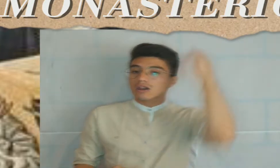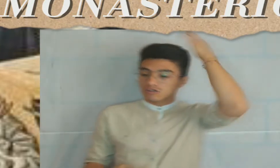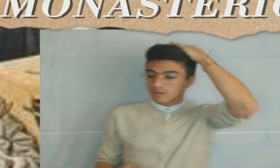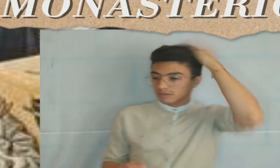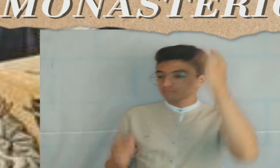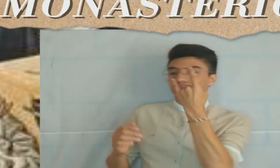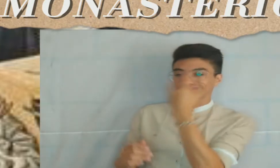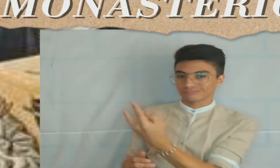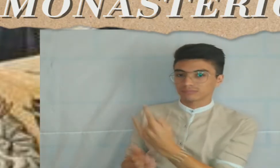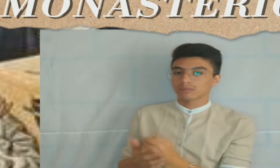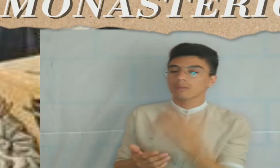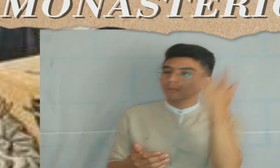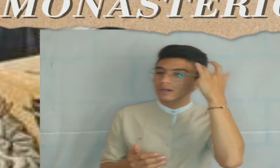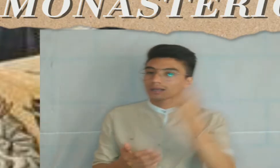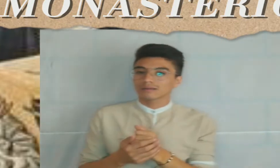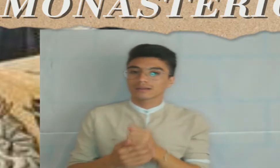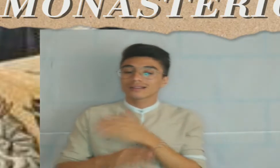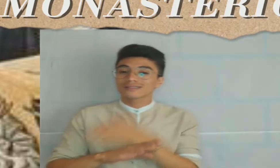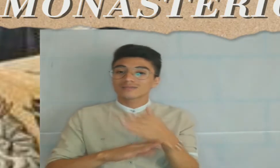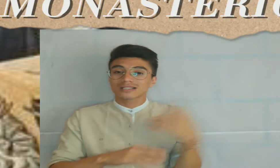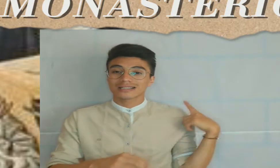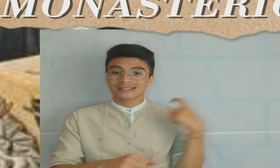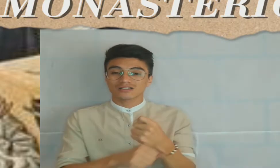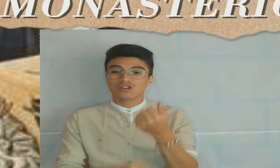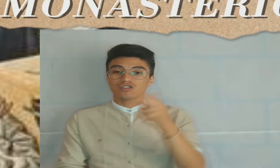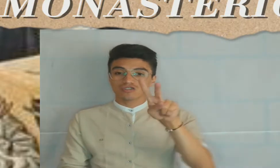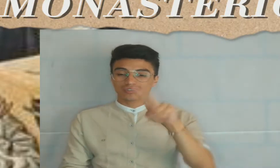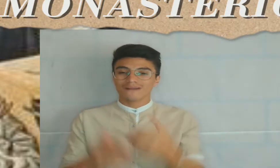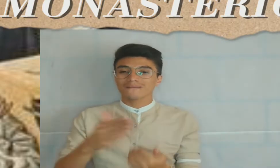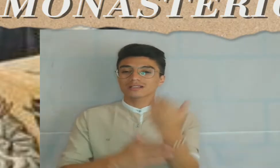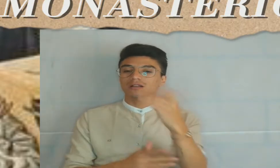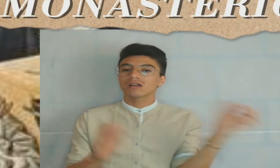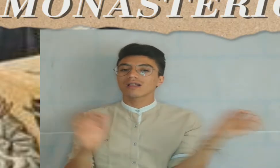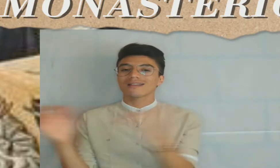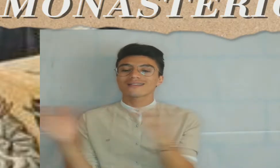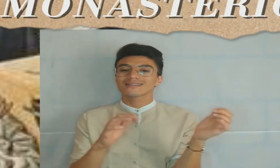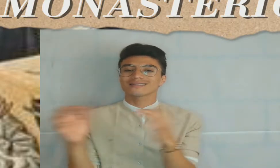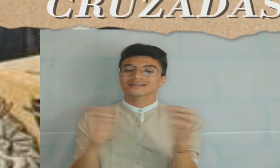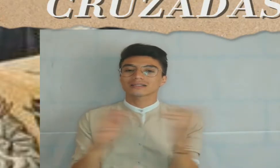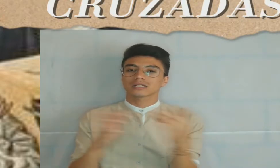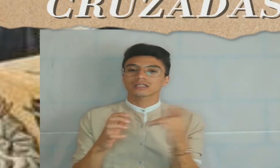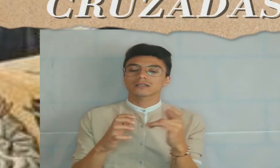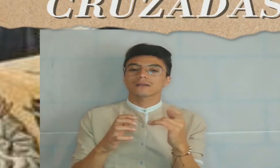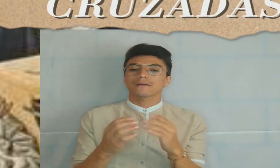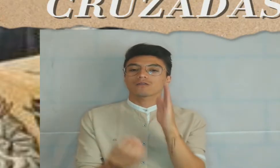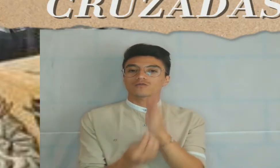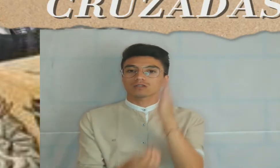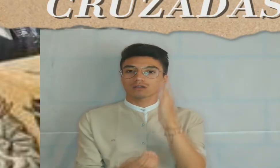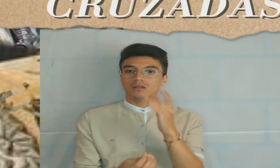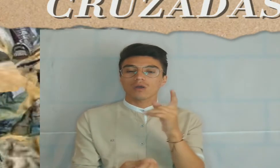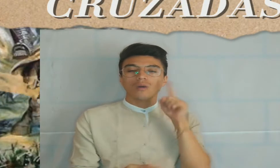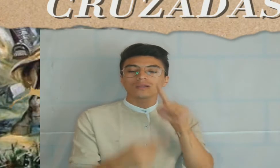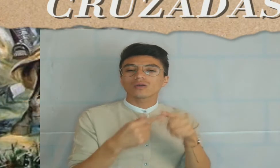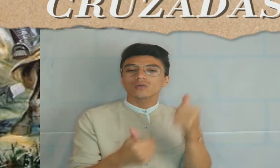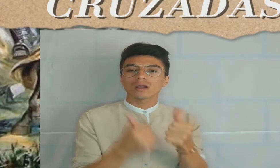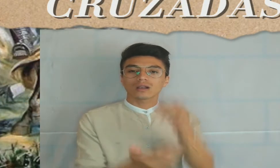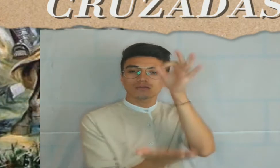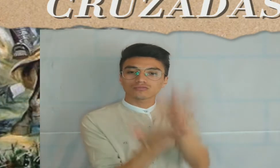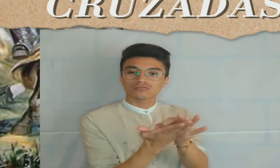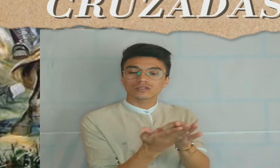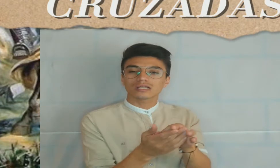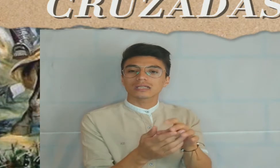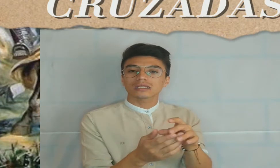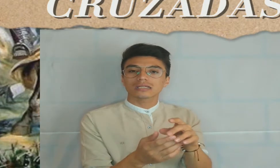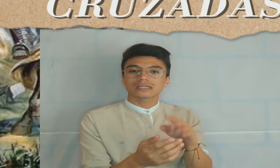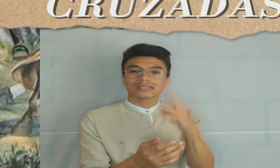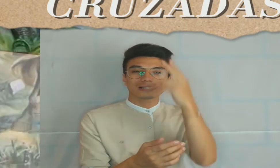siglo XII organizaron una serie de campañas militares llamadas cruzadas, cuyo objetivo era liberar los lugares santos, como Jerusalén, del